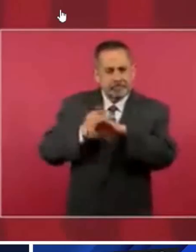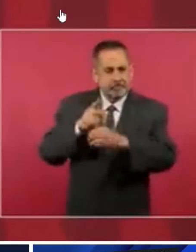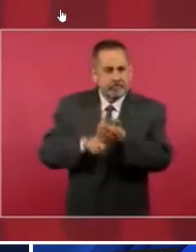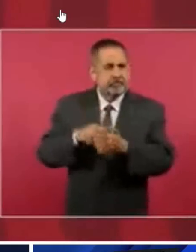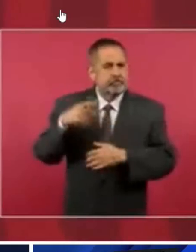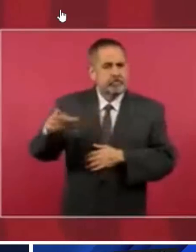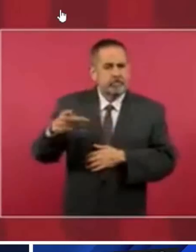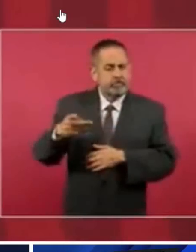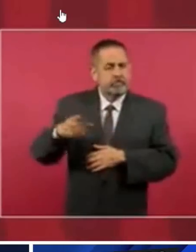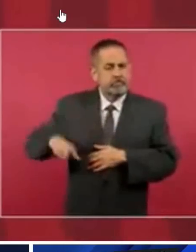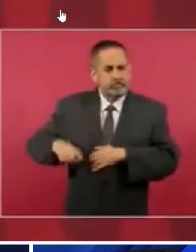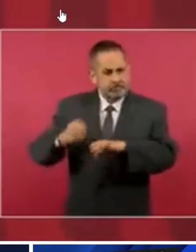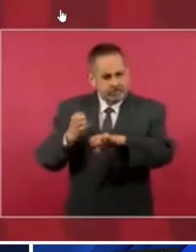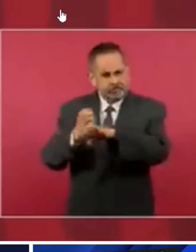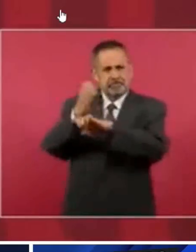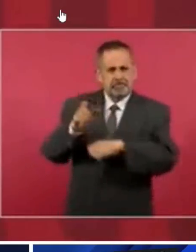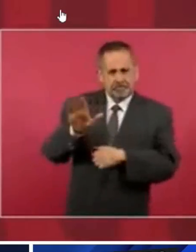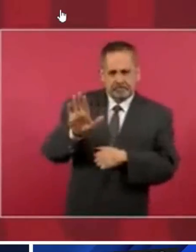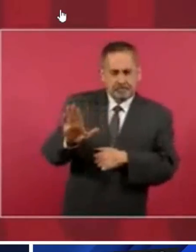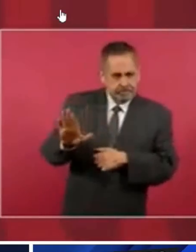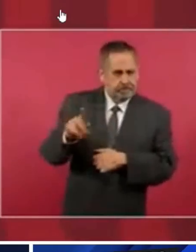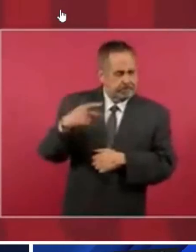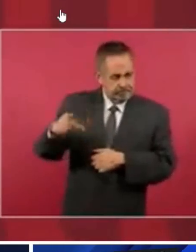gobierno del estado, de manera